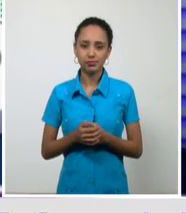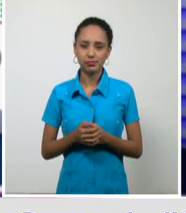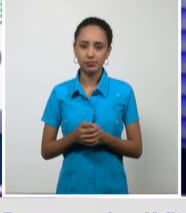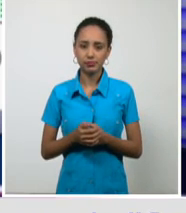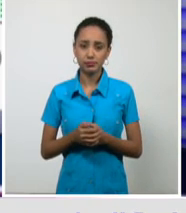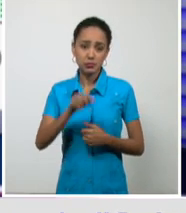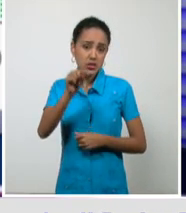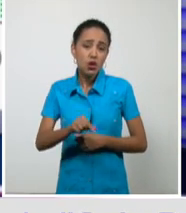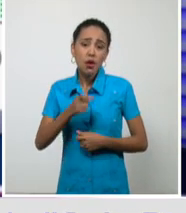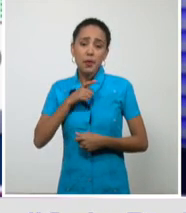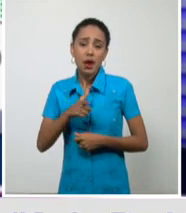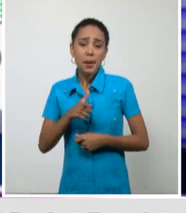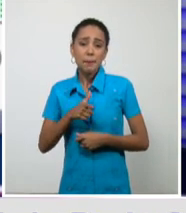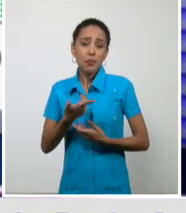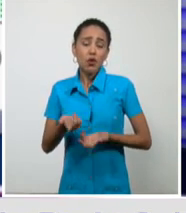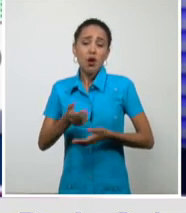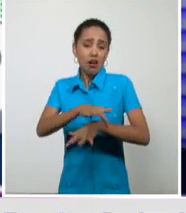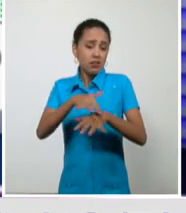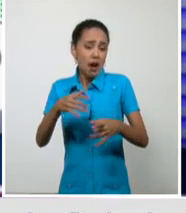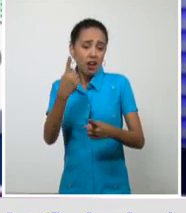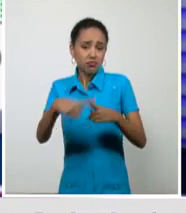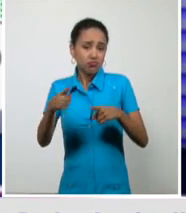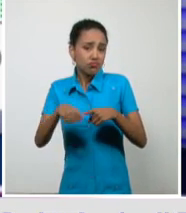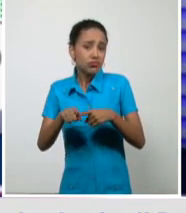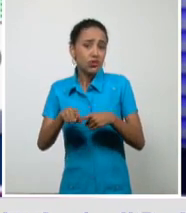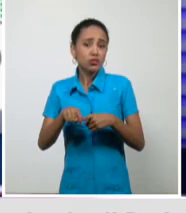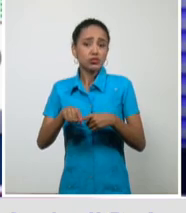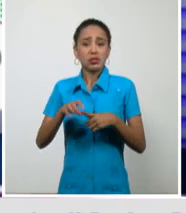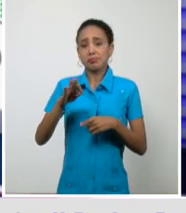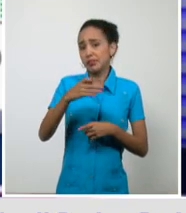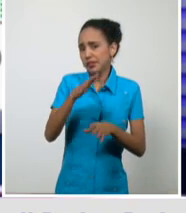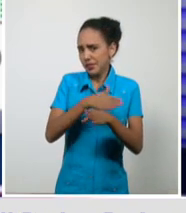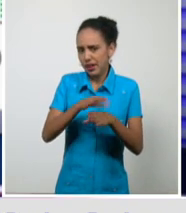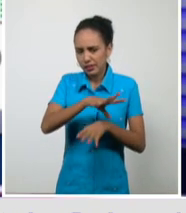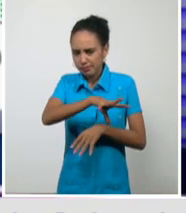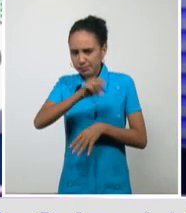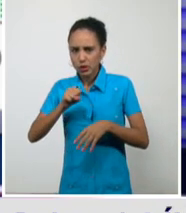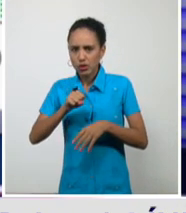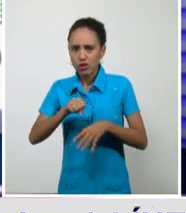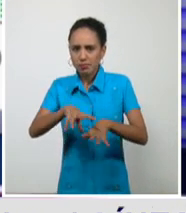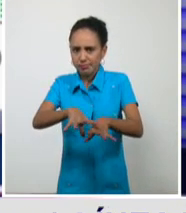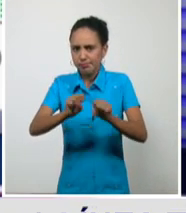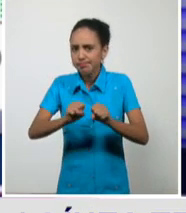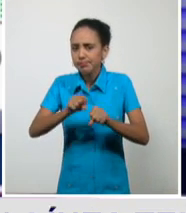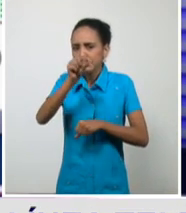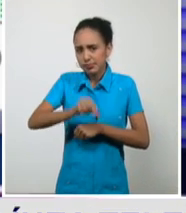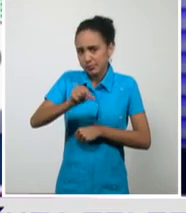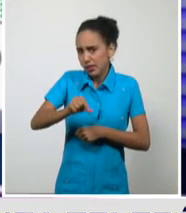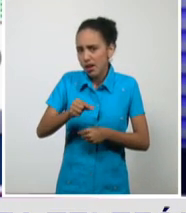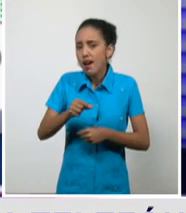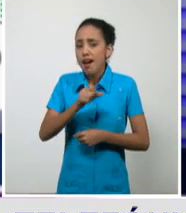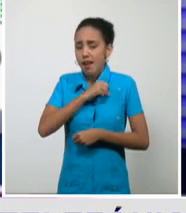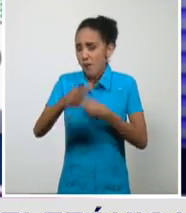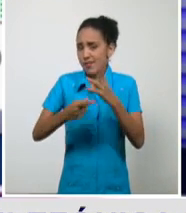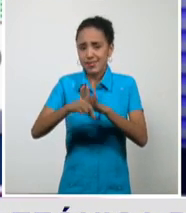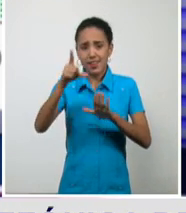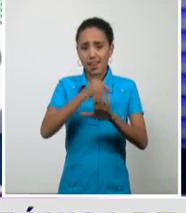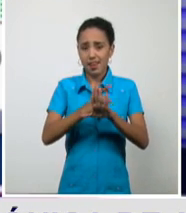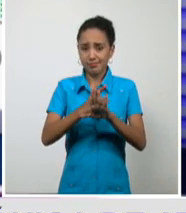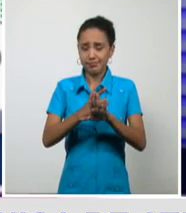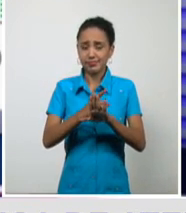capturar, colectar estas especies y cuando las condiciones lo permitan, pues hacer el comercio ilícito. Y de ahí la importancia del trabajo